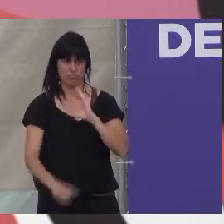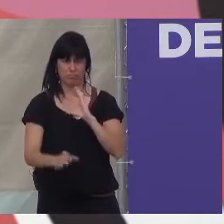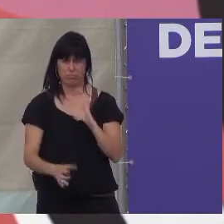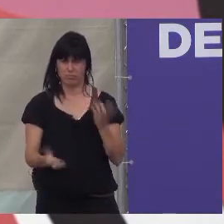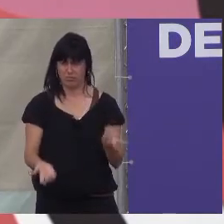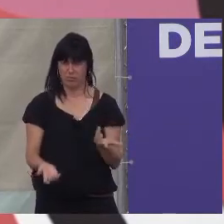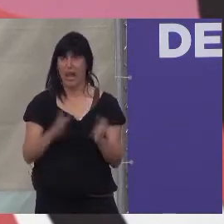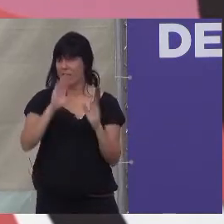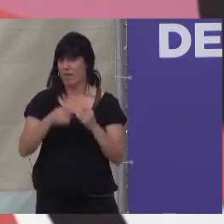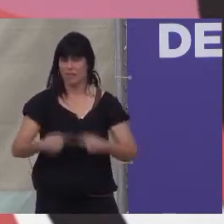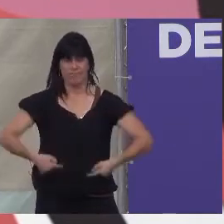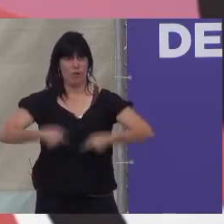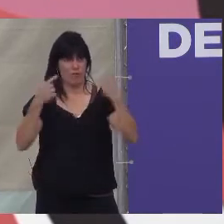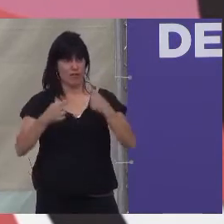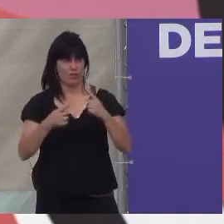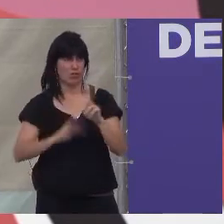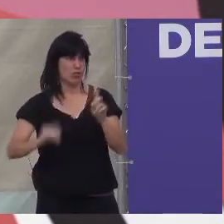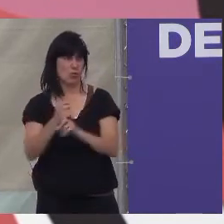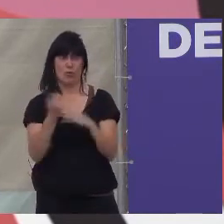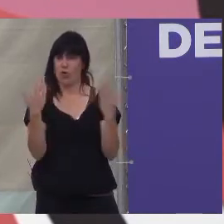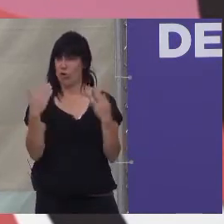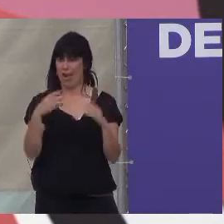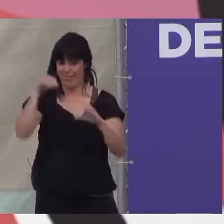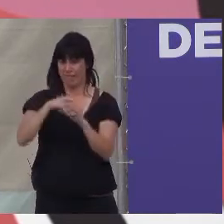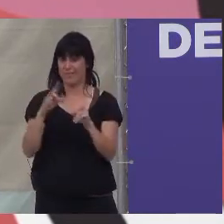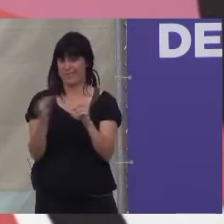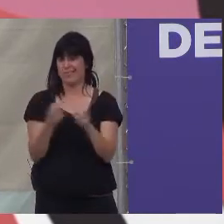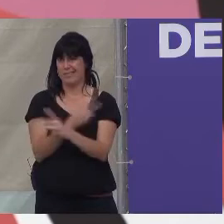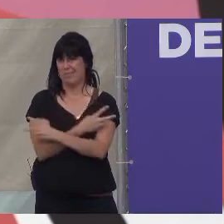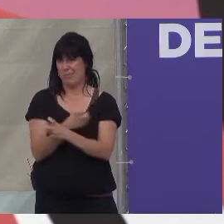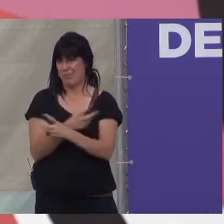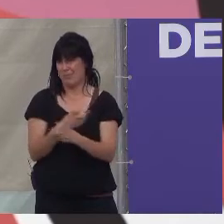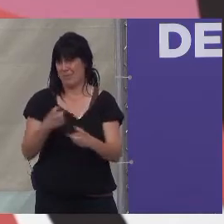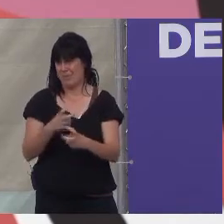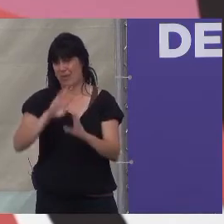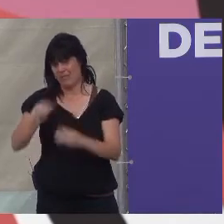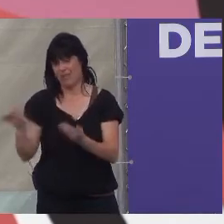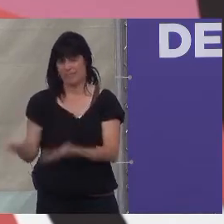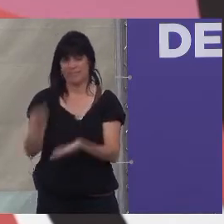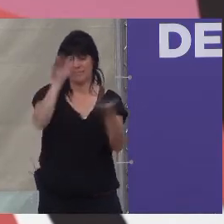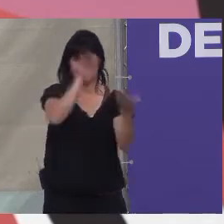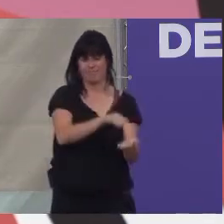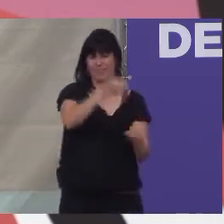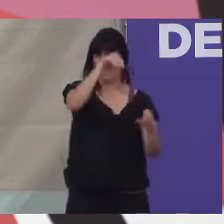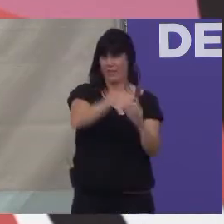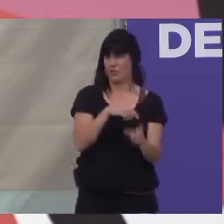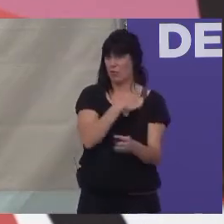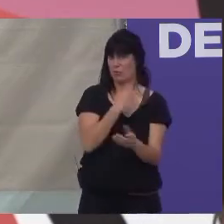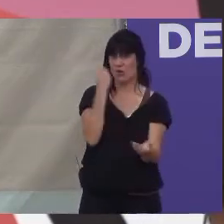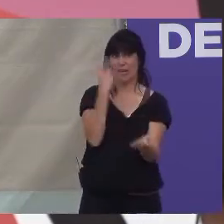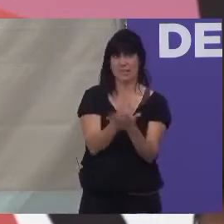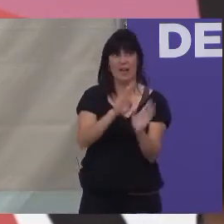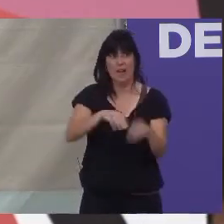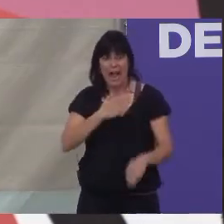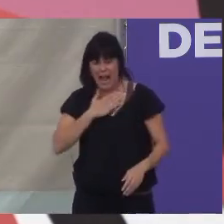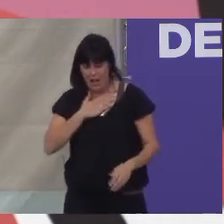pues no se solucionan los conflictos, sino que se van acrecentando en el Telegram, acaban en garantías y no resolvemos nunca, no sabemos resolver nuestros propios